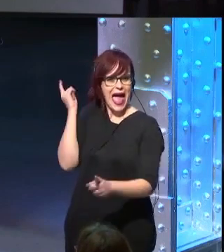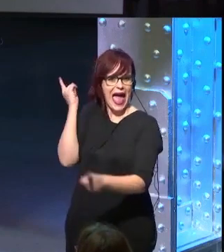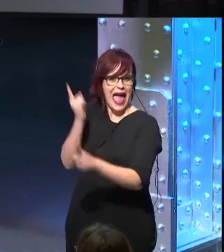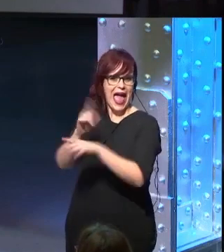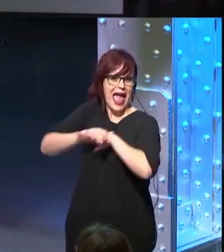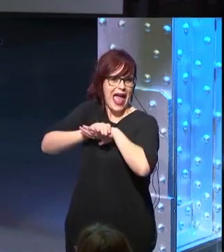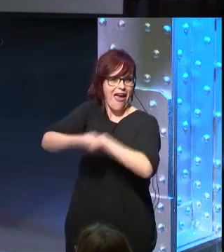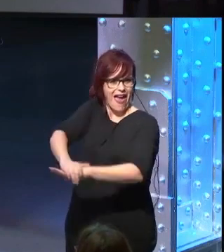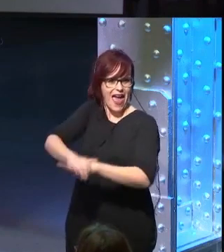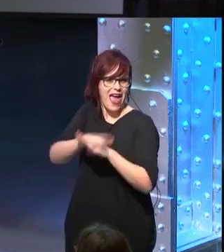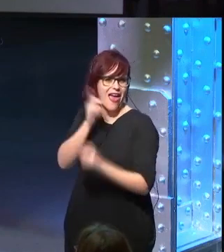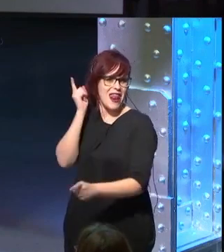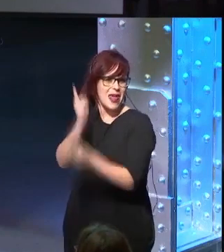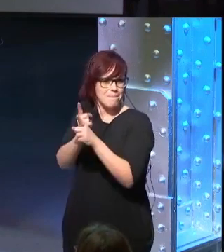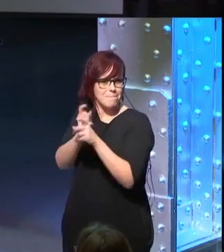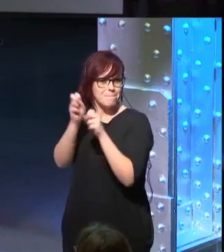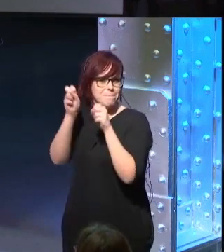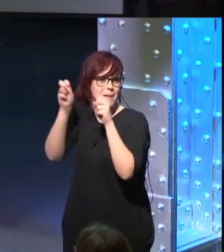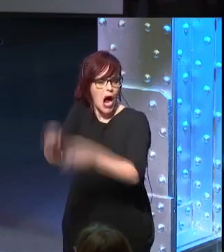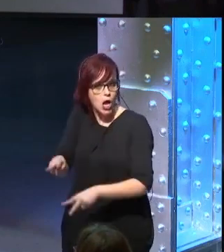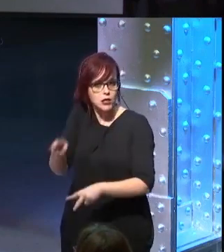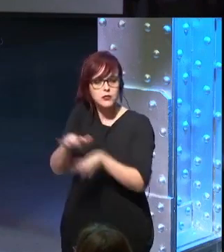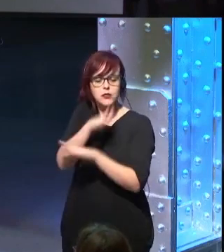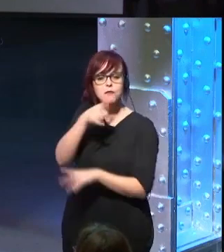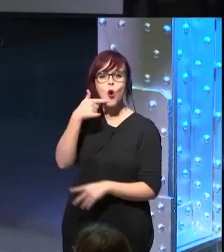enemigo de su esposo. Entonces esta es la idea